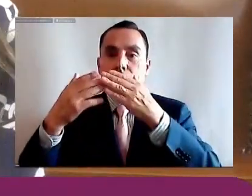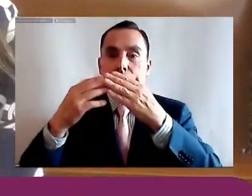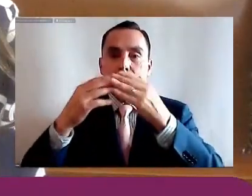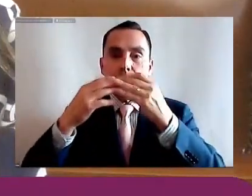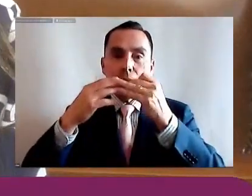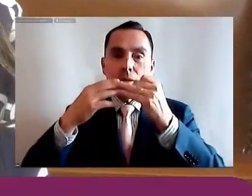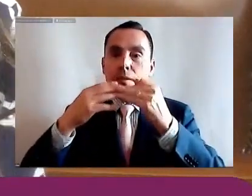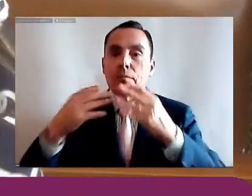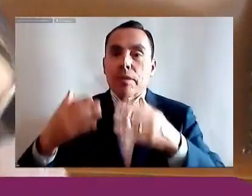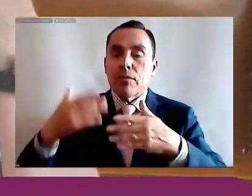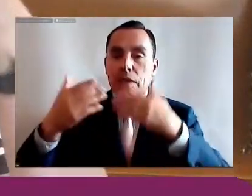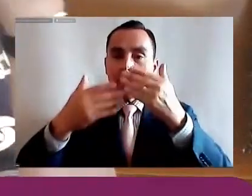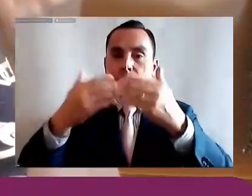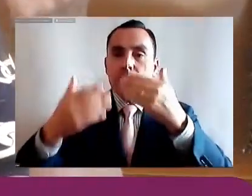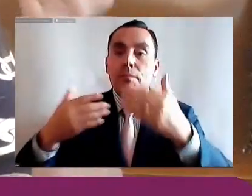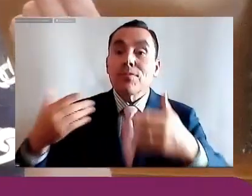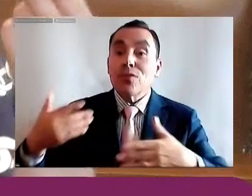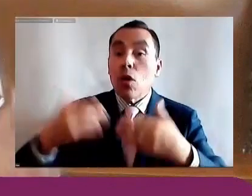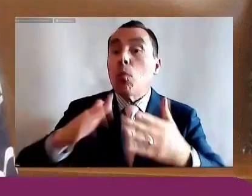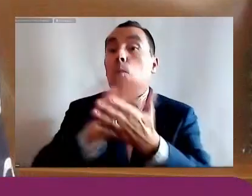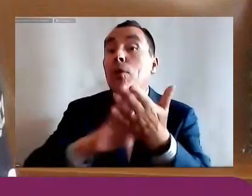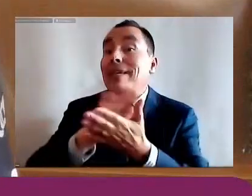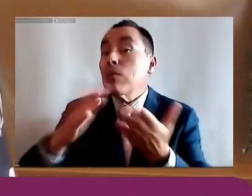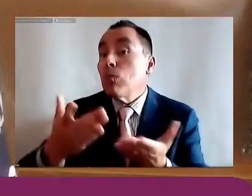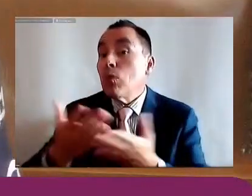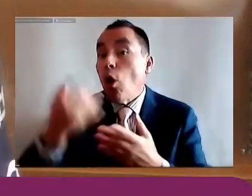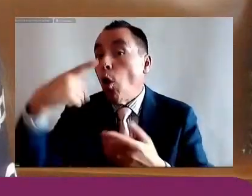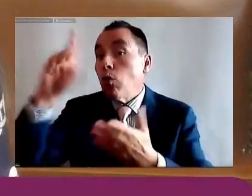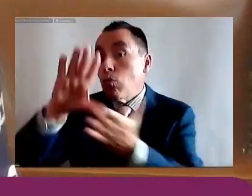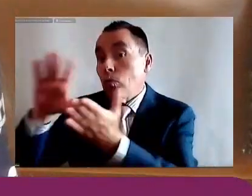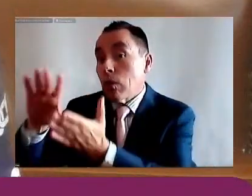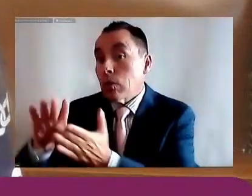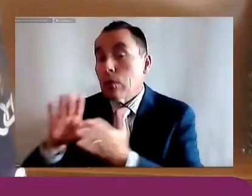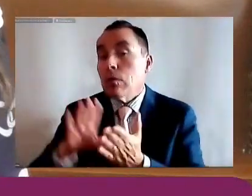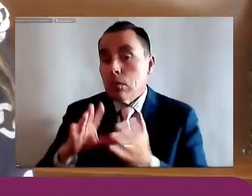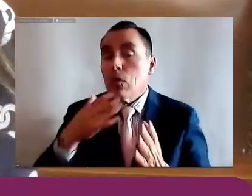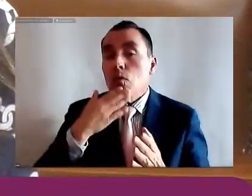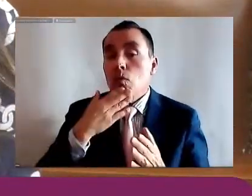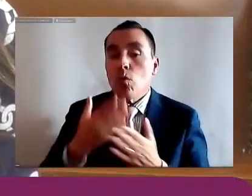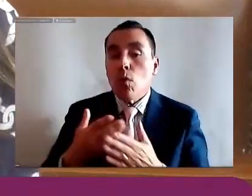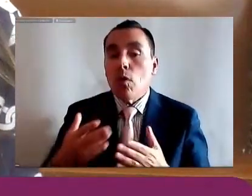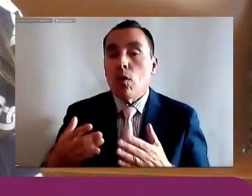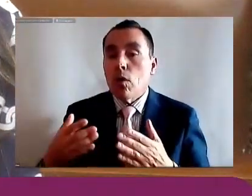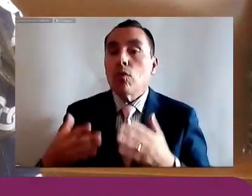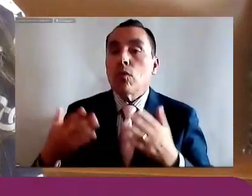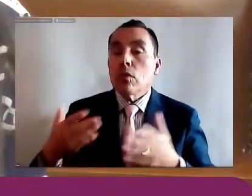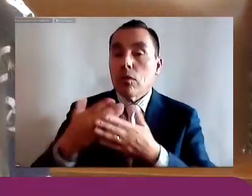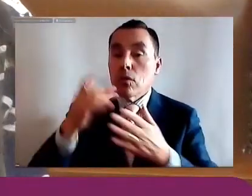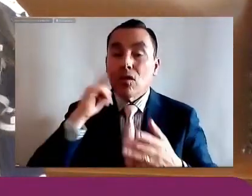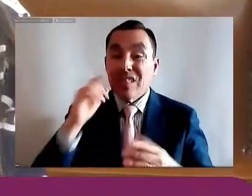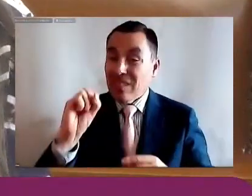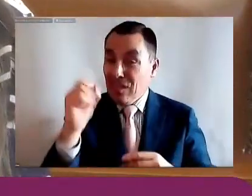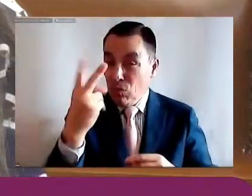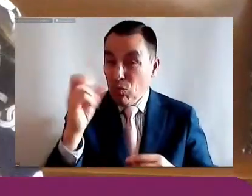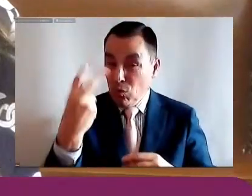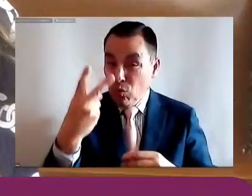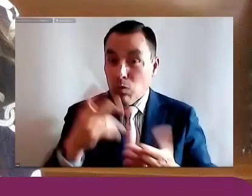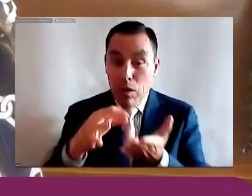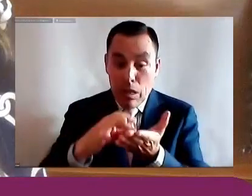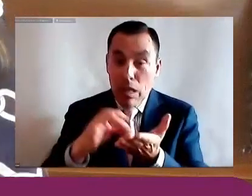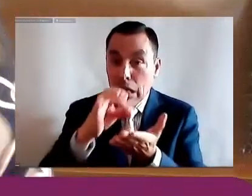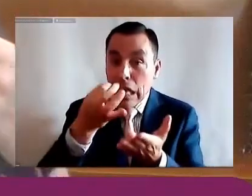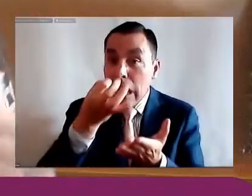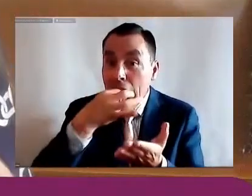litigación relevante, como sí ha ocurrido, por ejemplo, en otros países, respecto de efectos secundarios de anticonceptivos, que